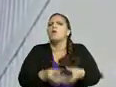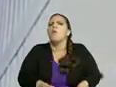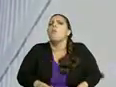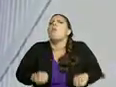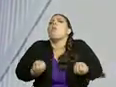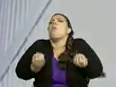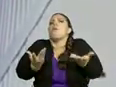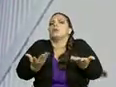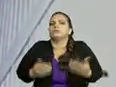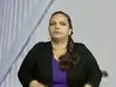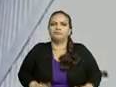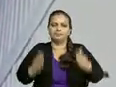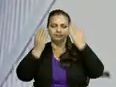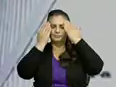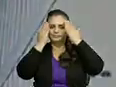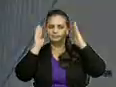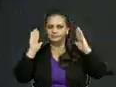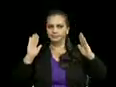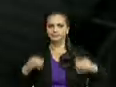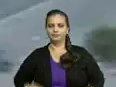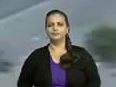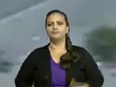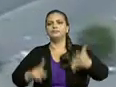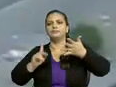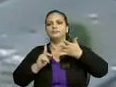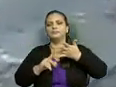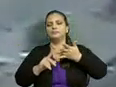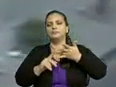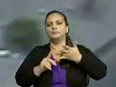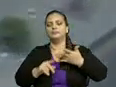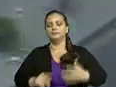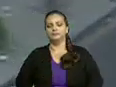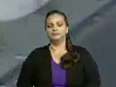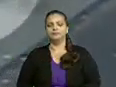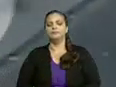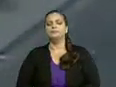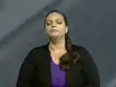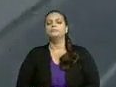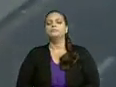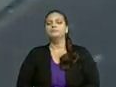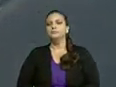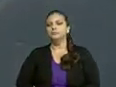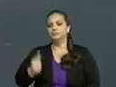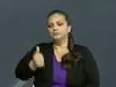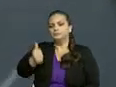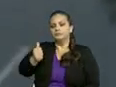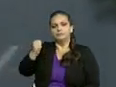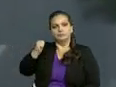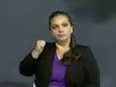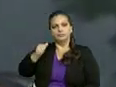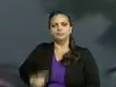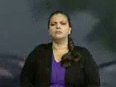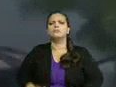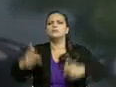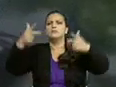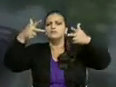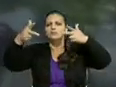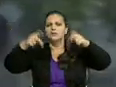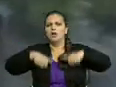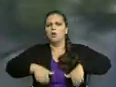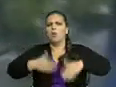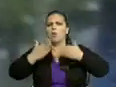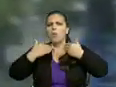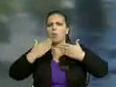preocupación en los comerciantes del sector. Y varios accidentes de tránsito fueron captados por las cámaras de la Corporación para la Seguridad